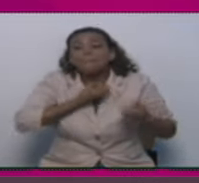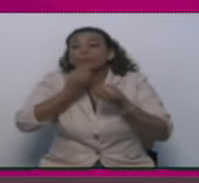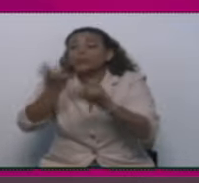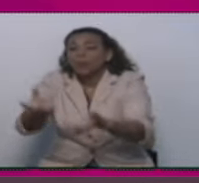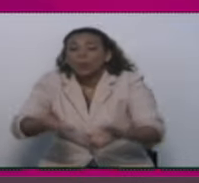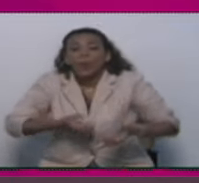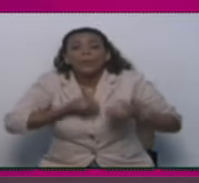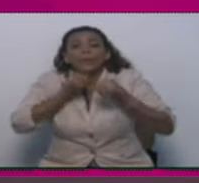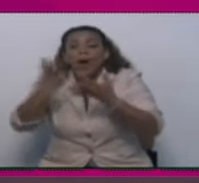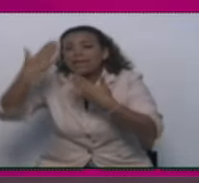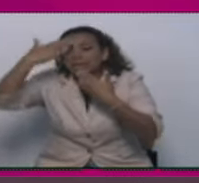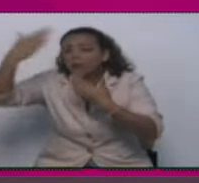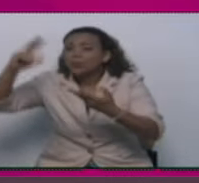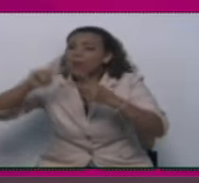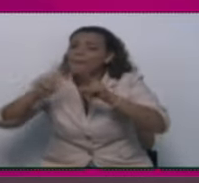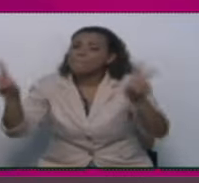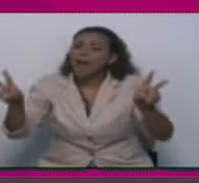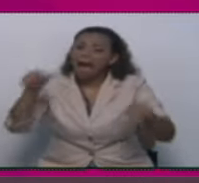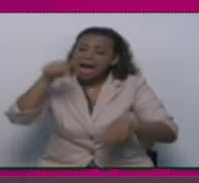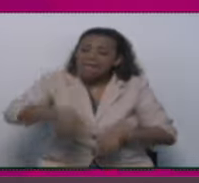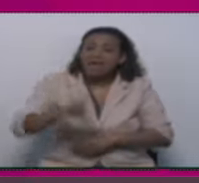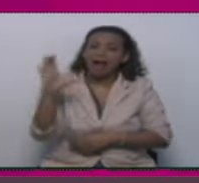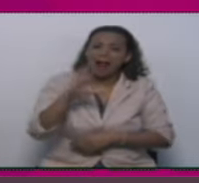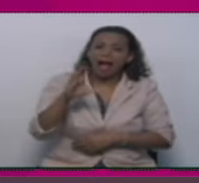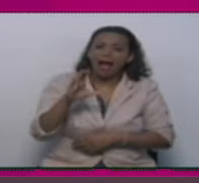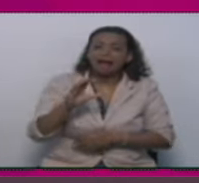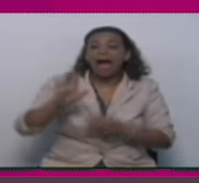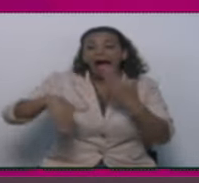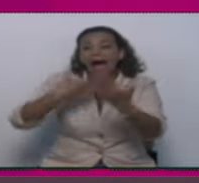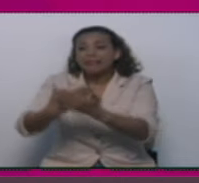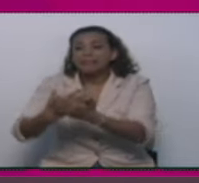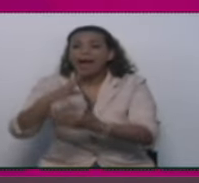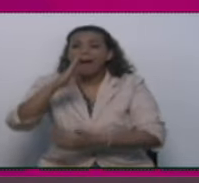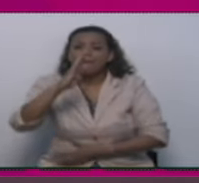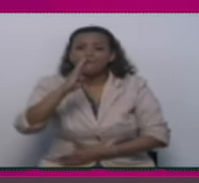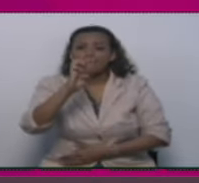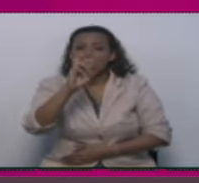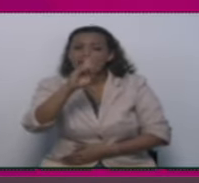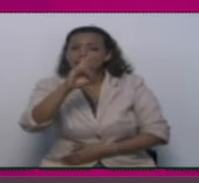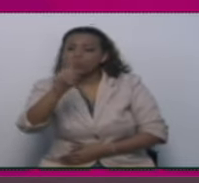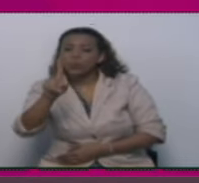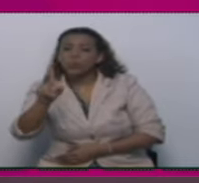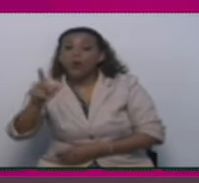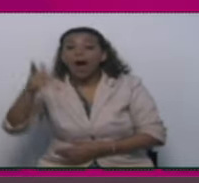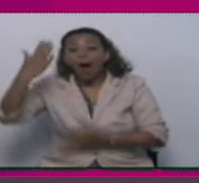este saludo de paz desde Caracas a Beirut y abrazando al pueblo